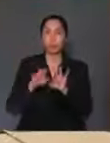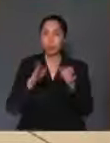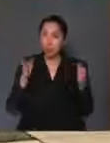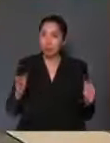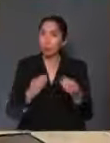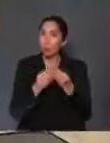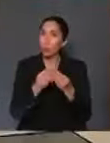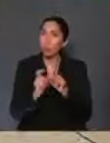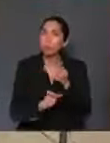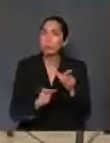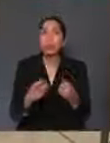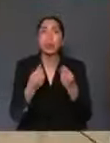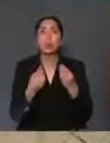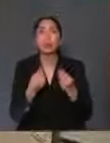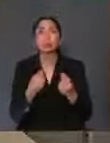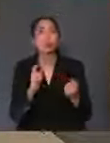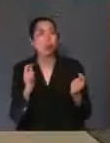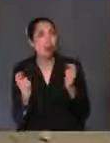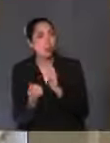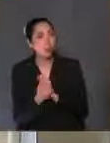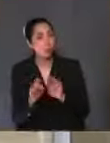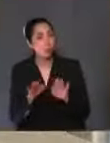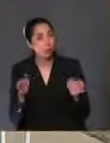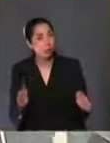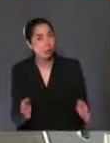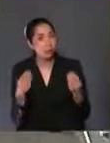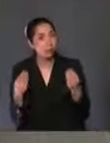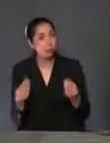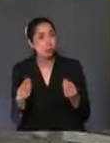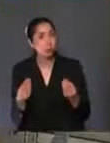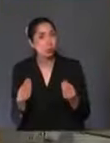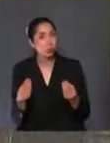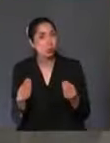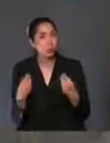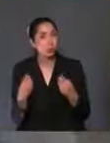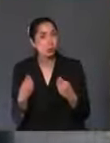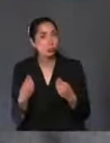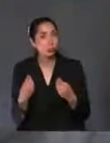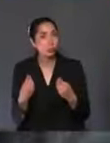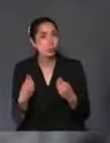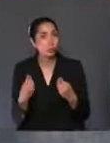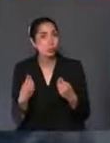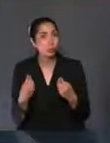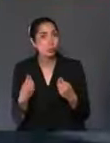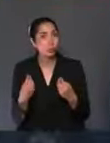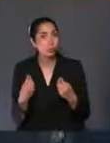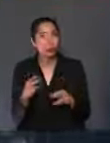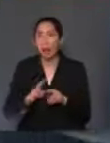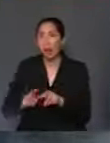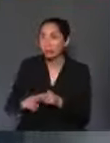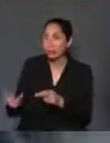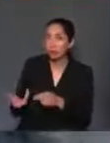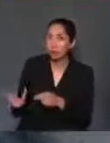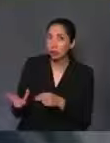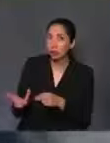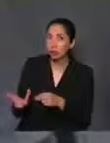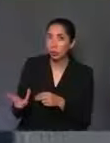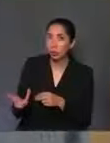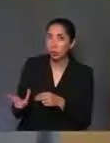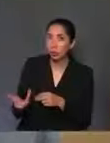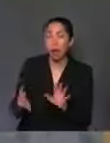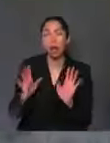haciendo cambio de mesa? ¿Cómo sí, cambio de mesa? En silencio. ¿Qué está pasando? A ver, ¿qué está pasando? Ah, ya. Pensé que le